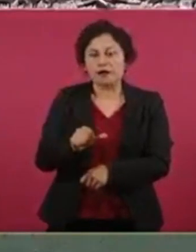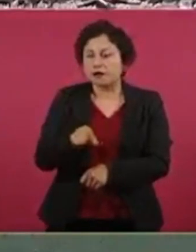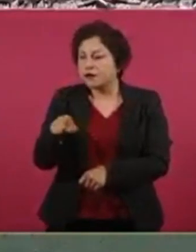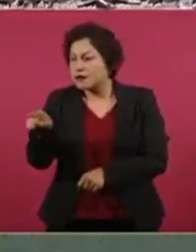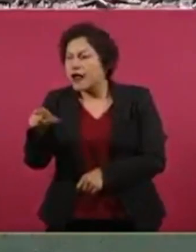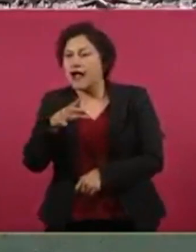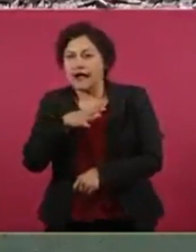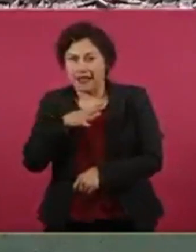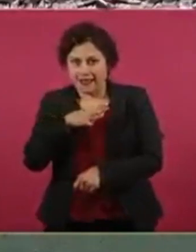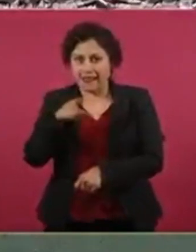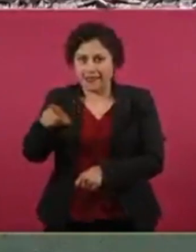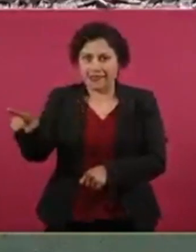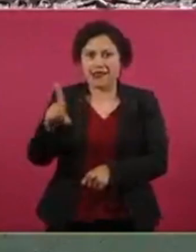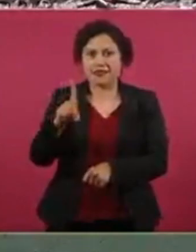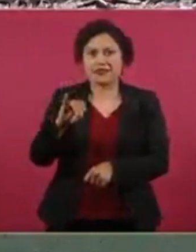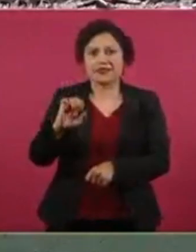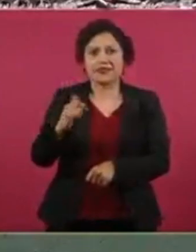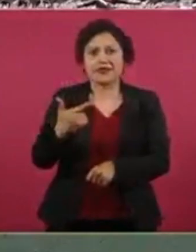ayudado mucho,